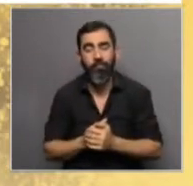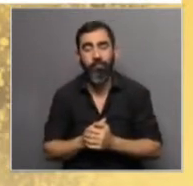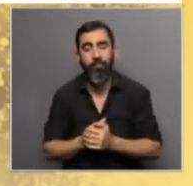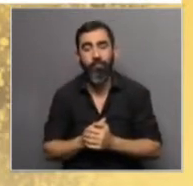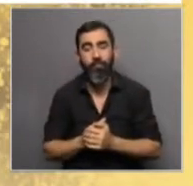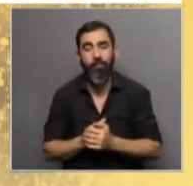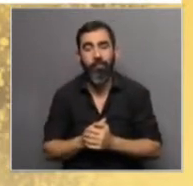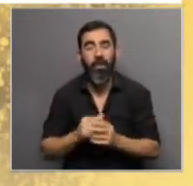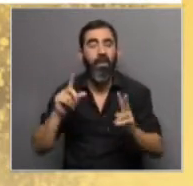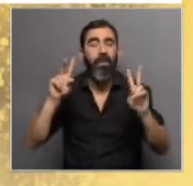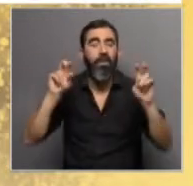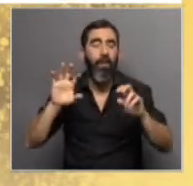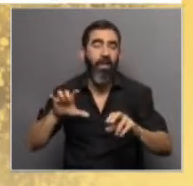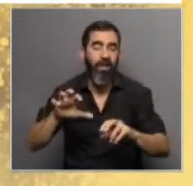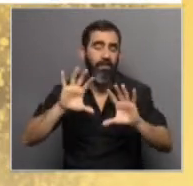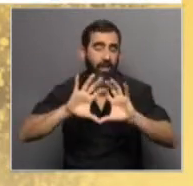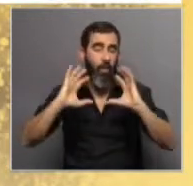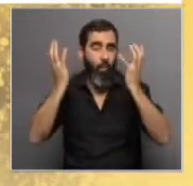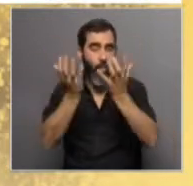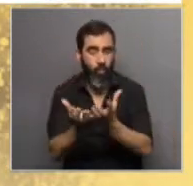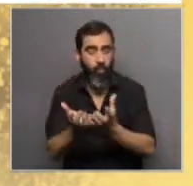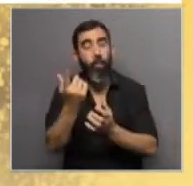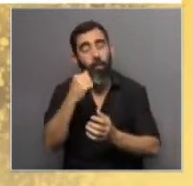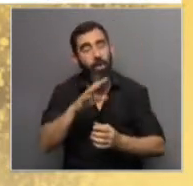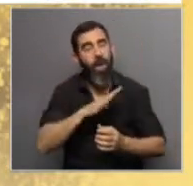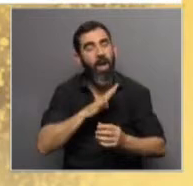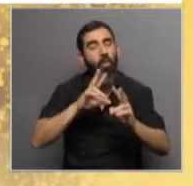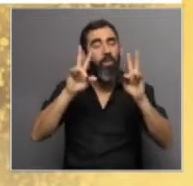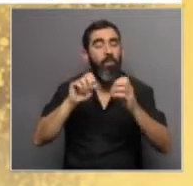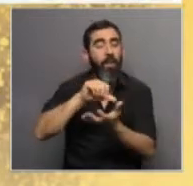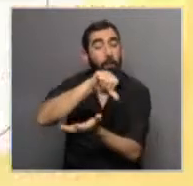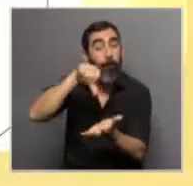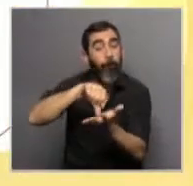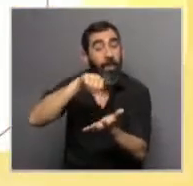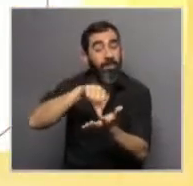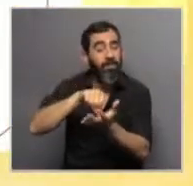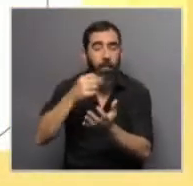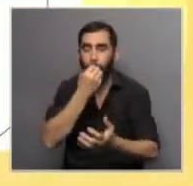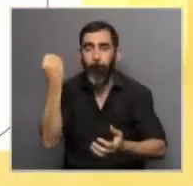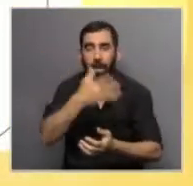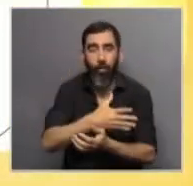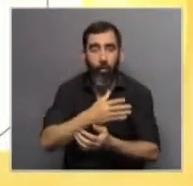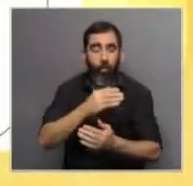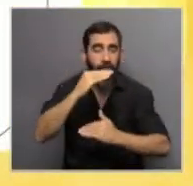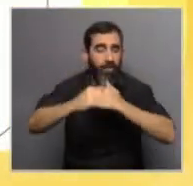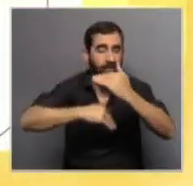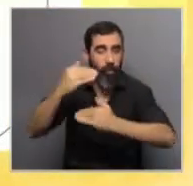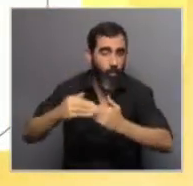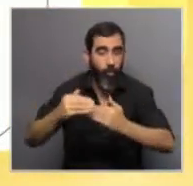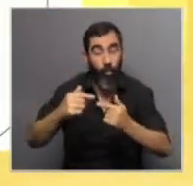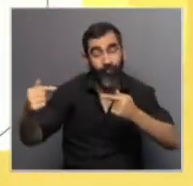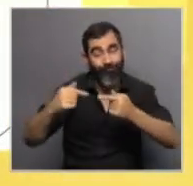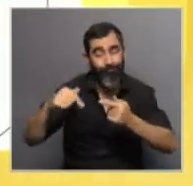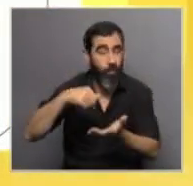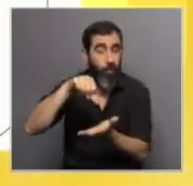cáncer de mama en todo el mundo, hay un perfil que tiene que ver con países con mejor o mayor desarrollo contra